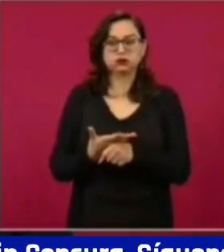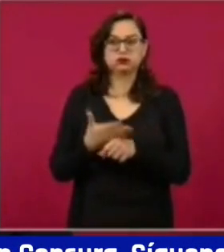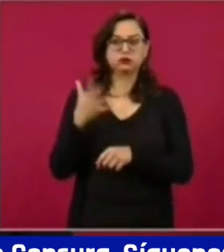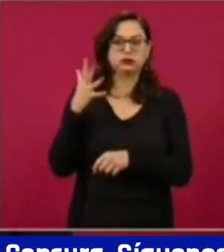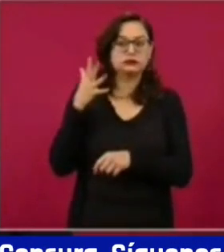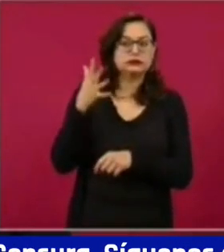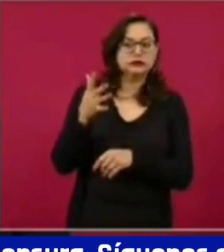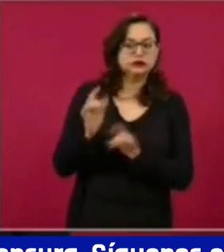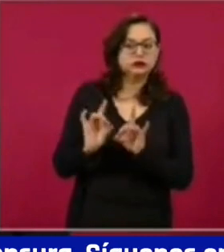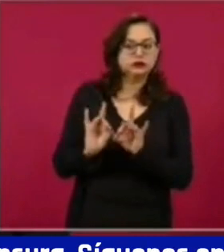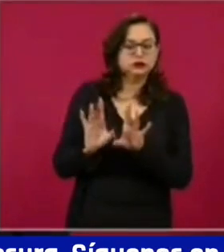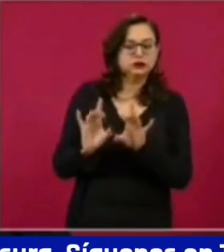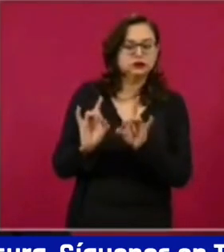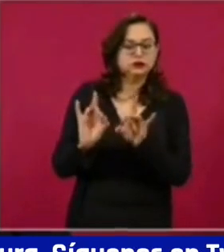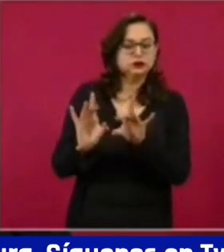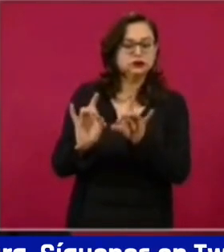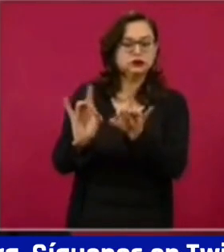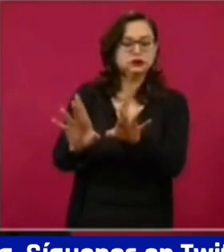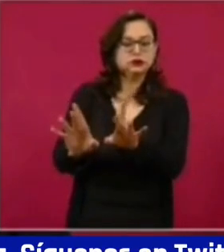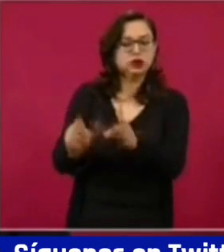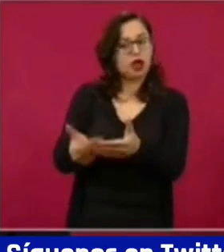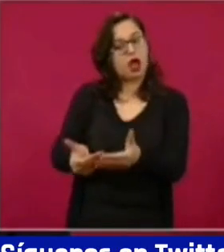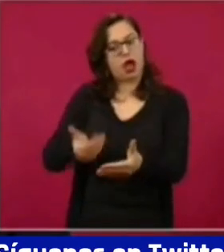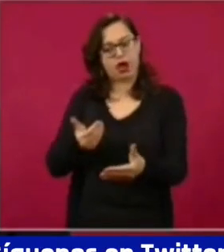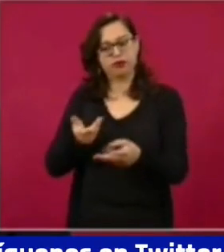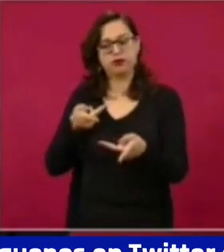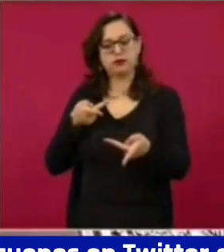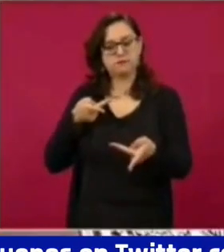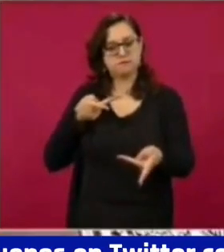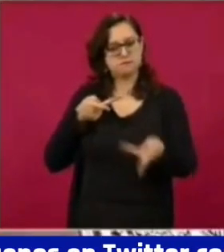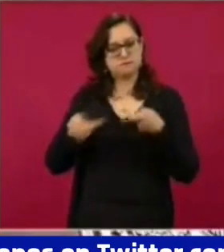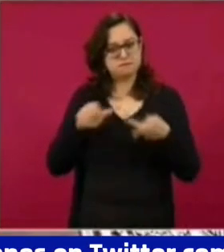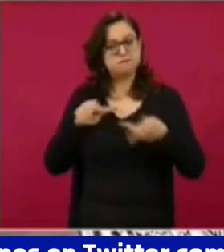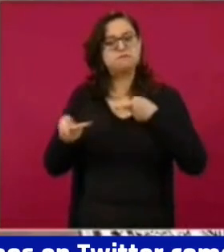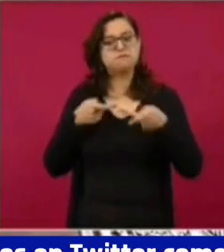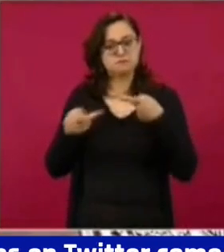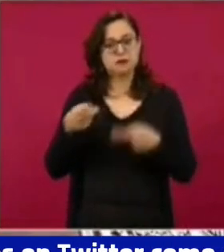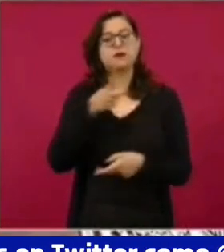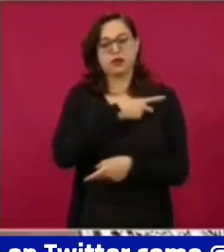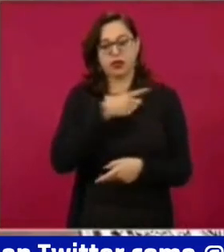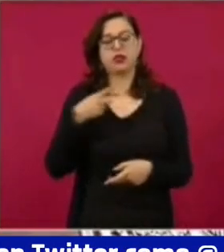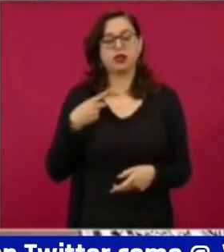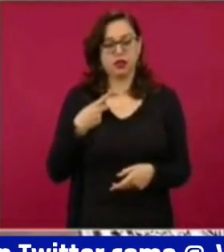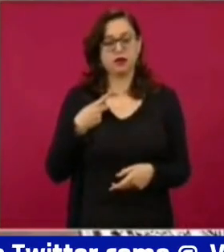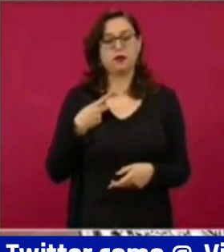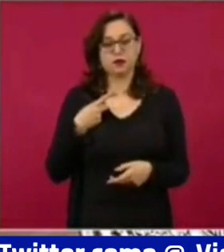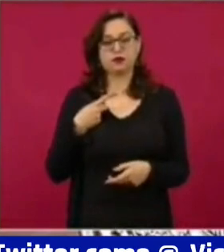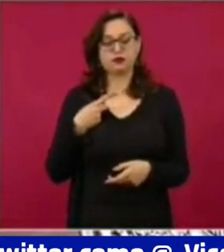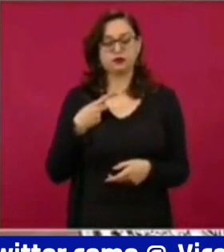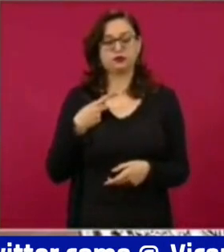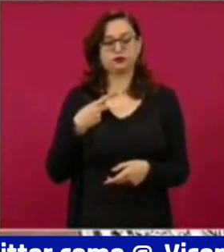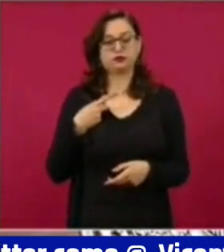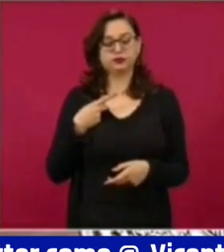cualquier circunstancia, más cuando iba yo a